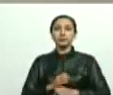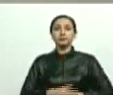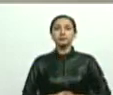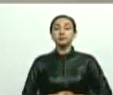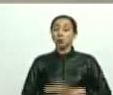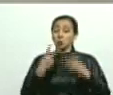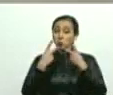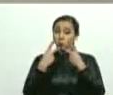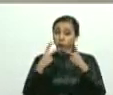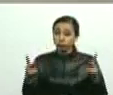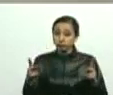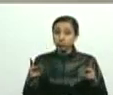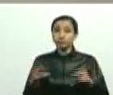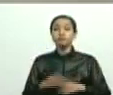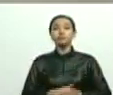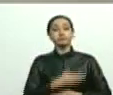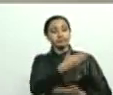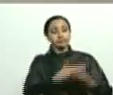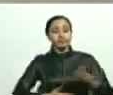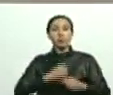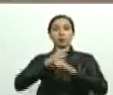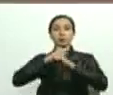publicará el reglamento